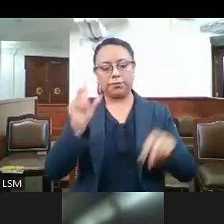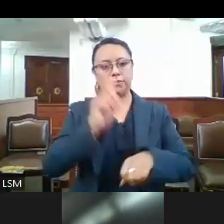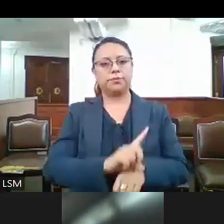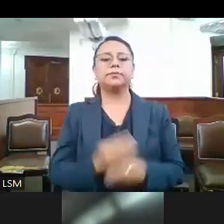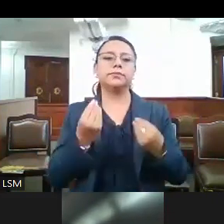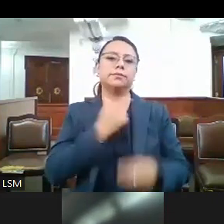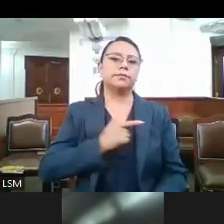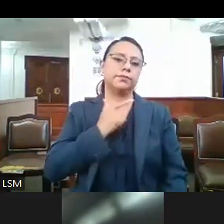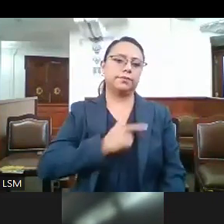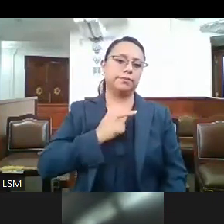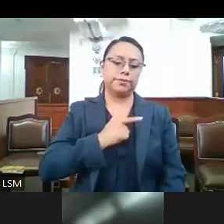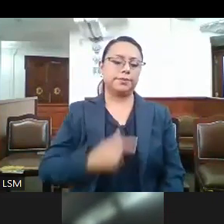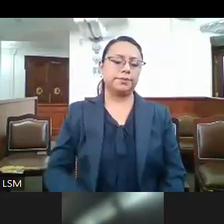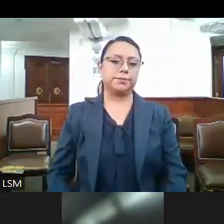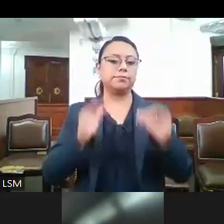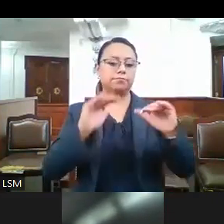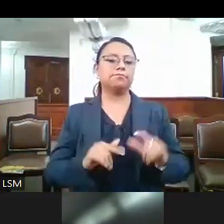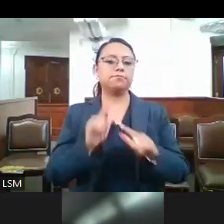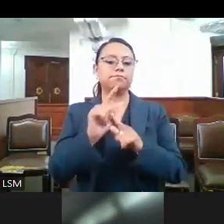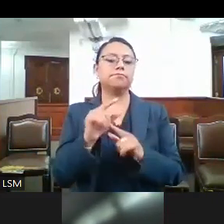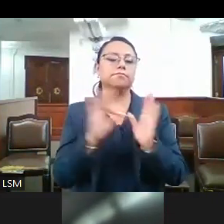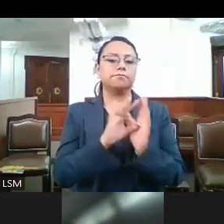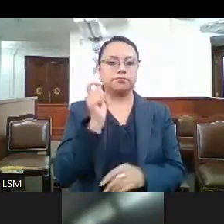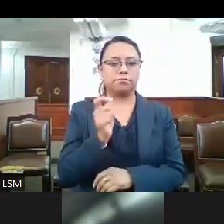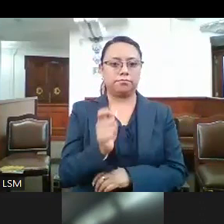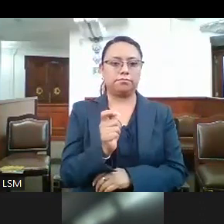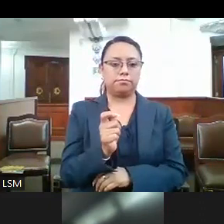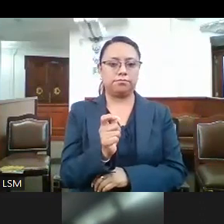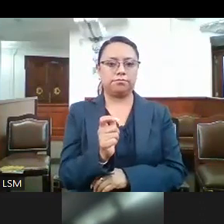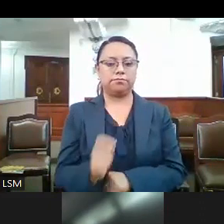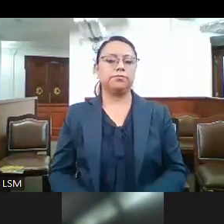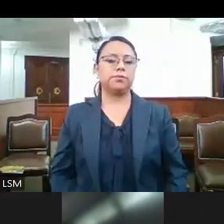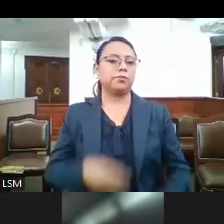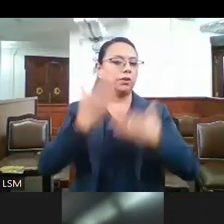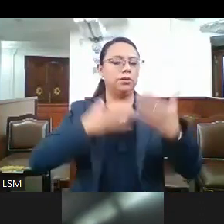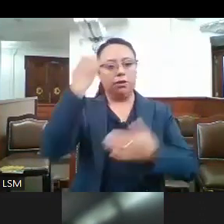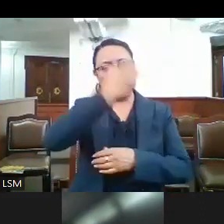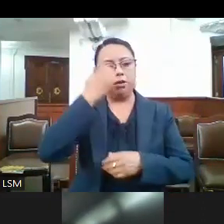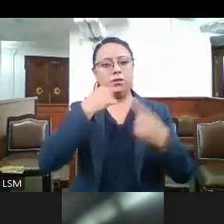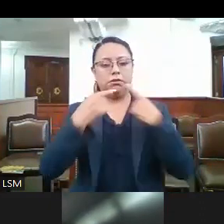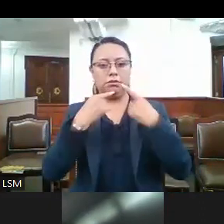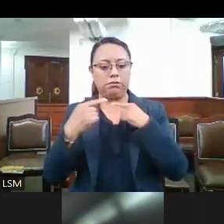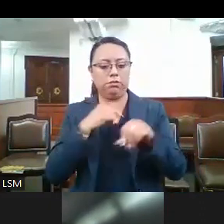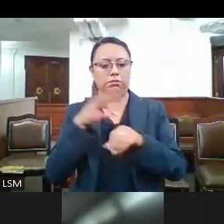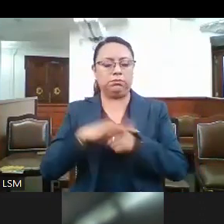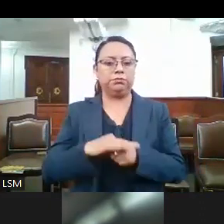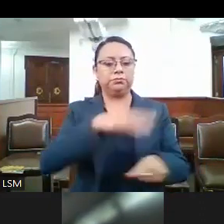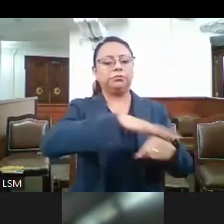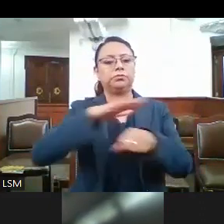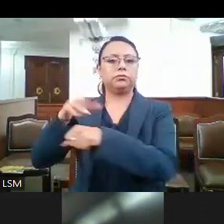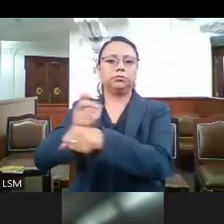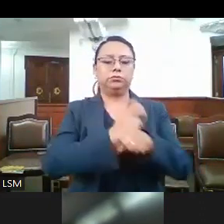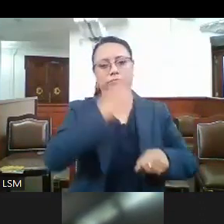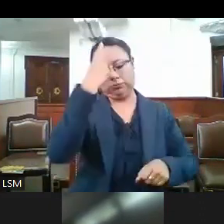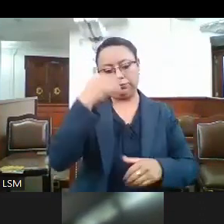gusto, presidente. El siguiente punto del orden del día corresponde al análisis, discusión y votación de la convocatoria para el